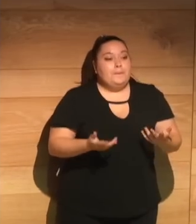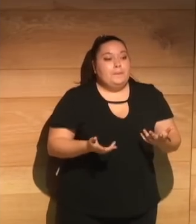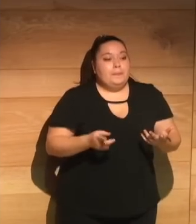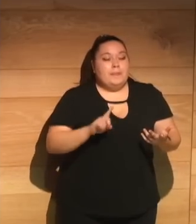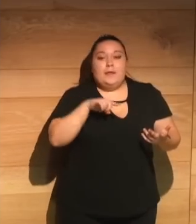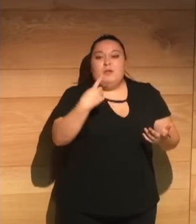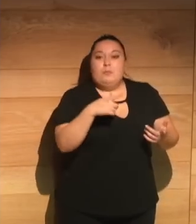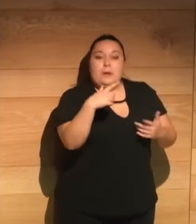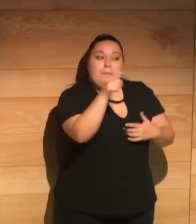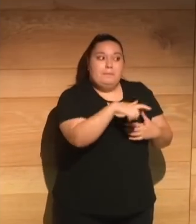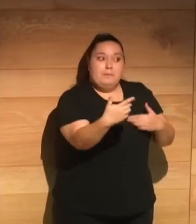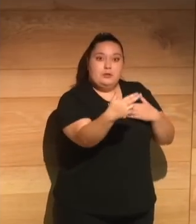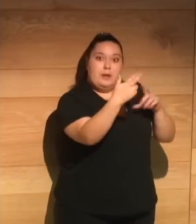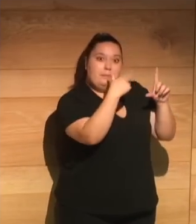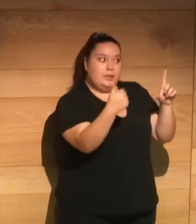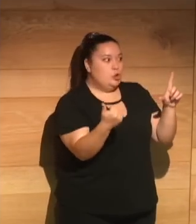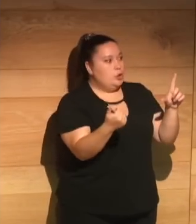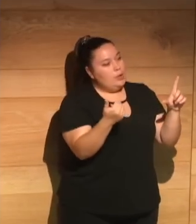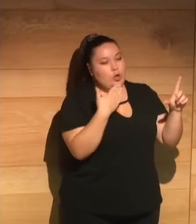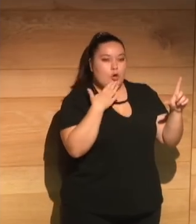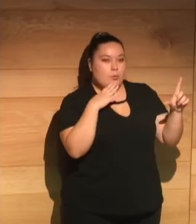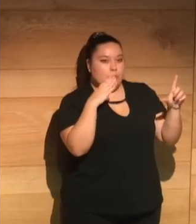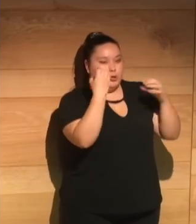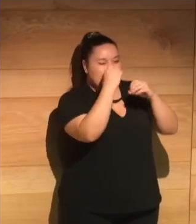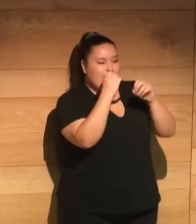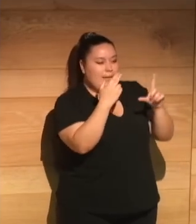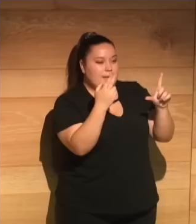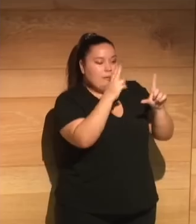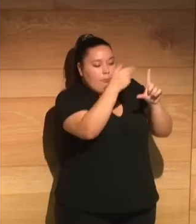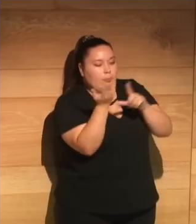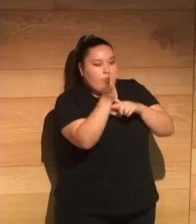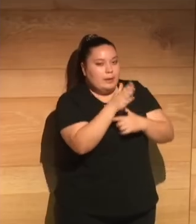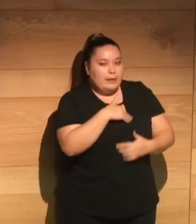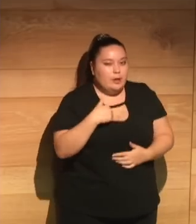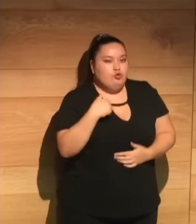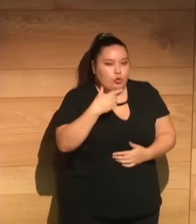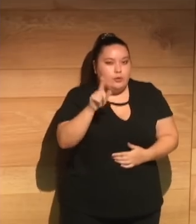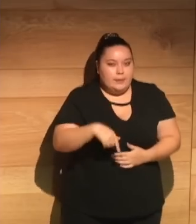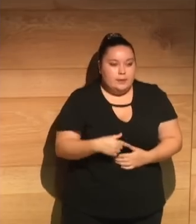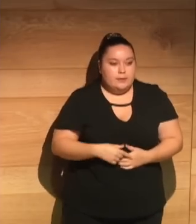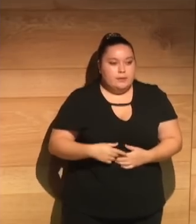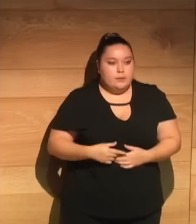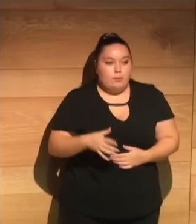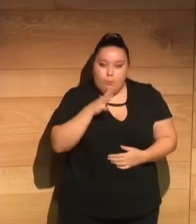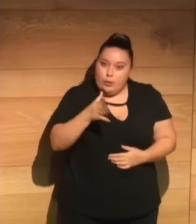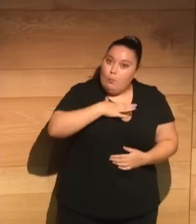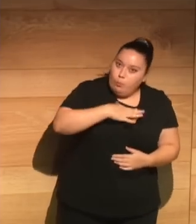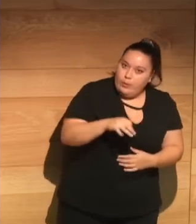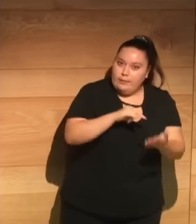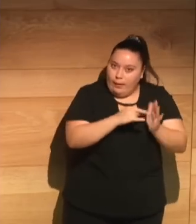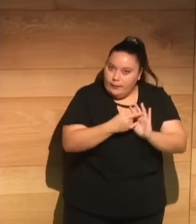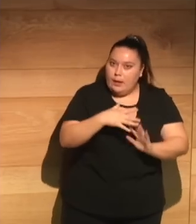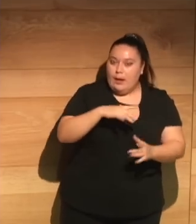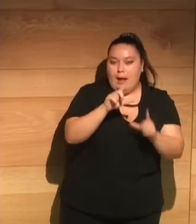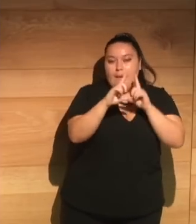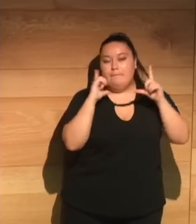los pintores empiezan a reflejar ese efecto de las lentes en la pintura también. Pero, diciendo, yo quiero... Porque ya pueden manejar